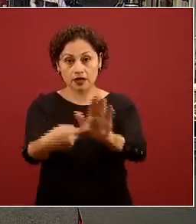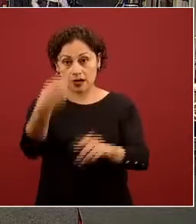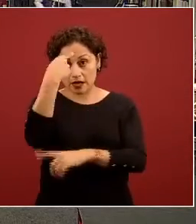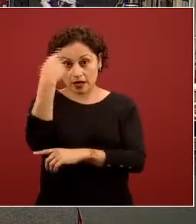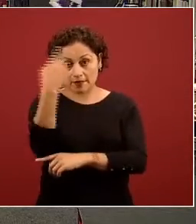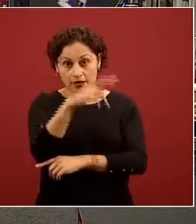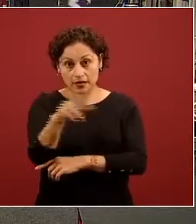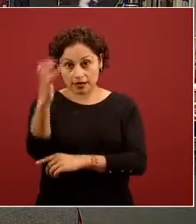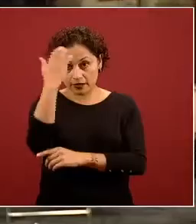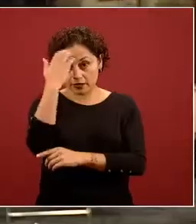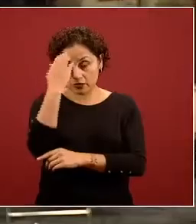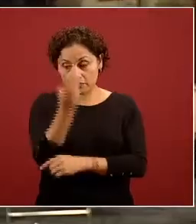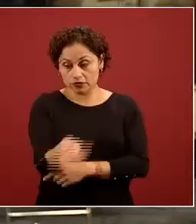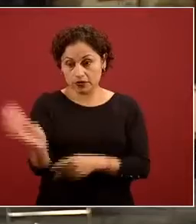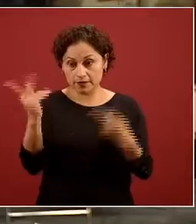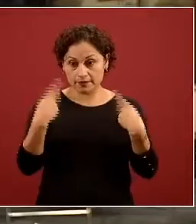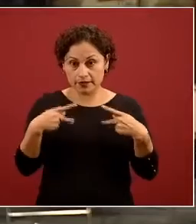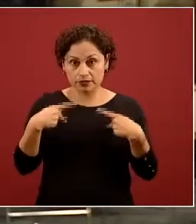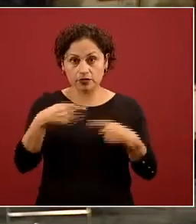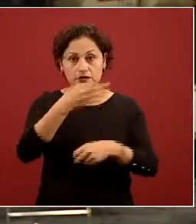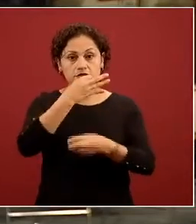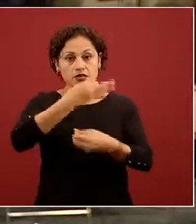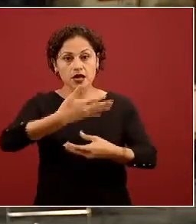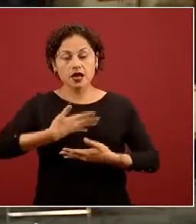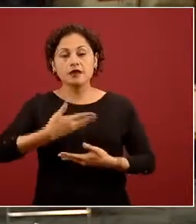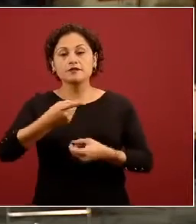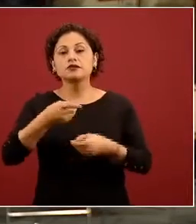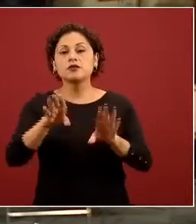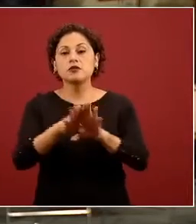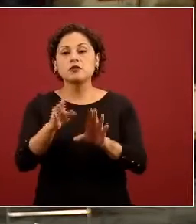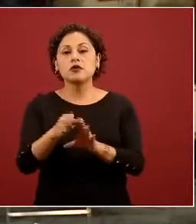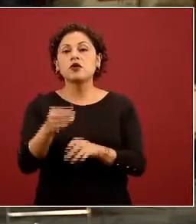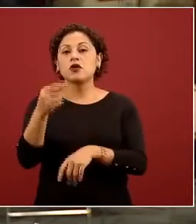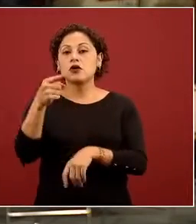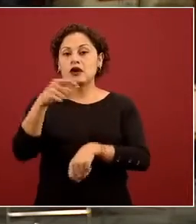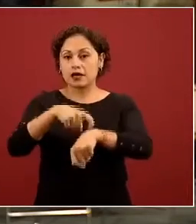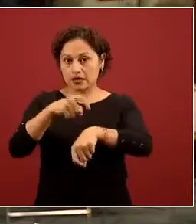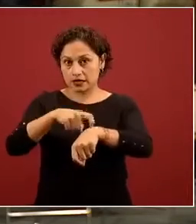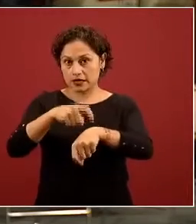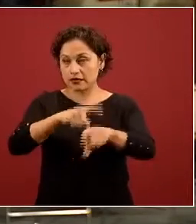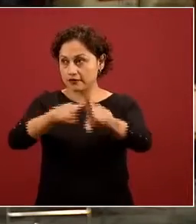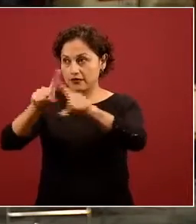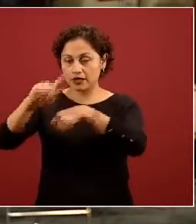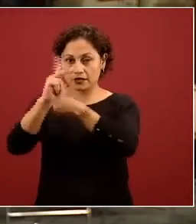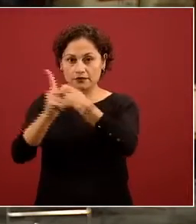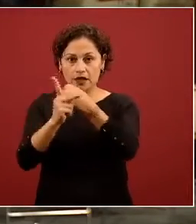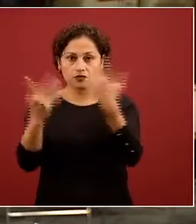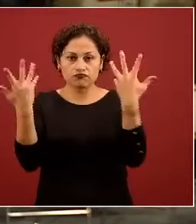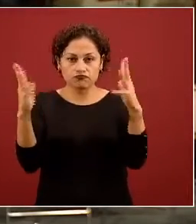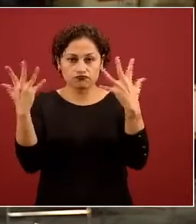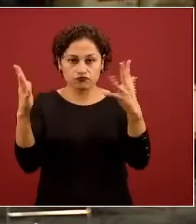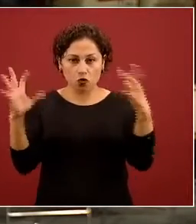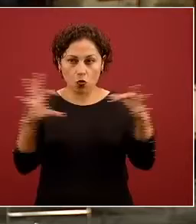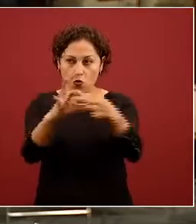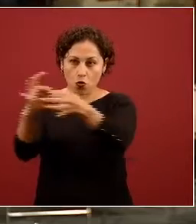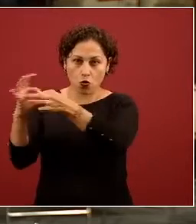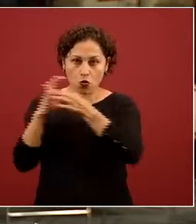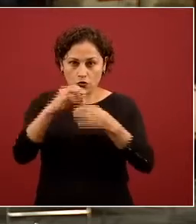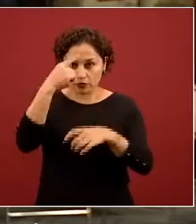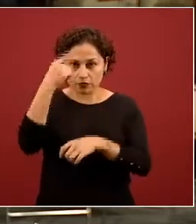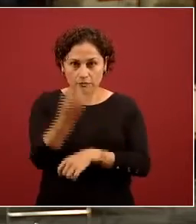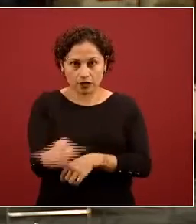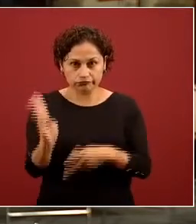aplaudir todos los días a las 8 de la noche como ocurre en otros países. Dadas estas agresiones, el Consejo de Salubridad General